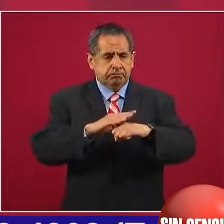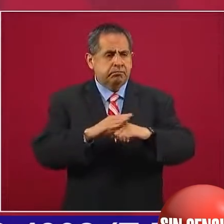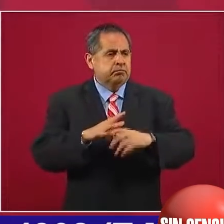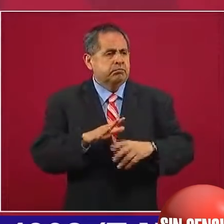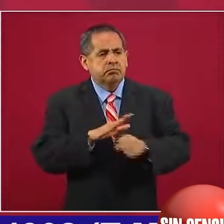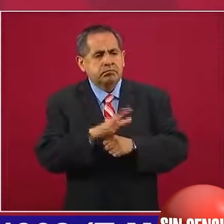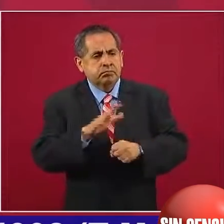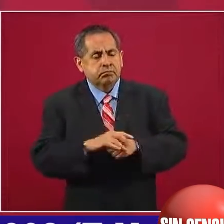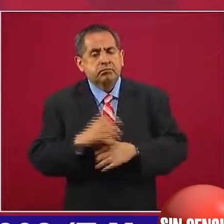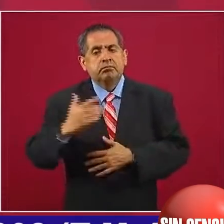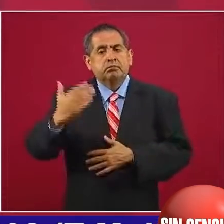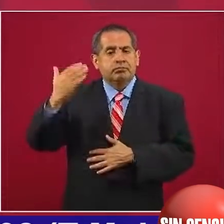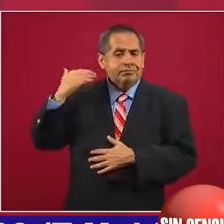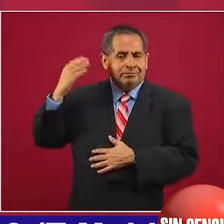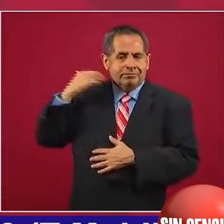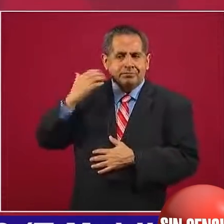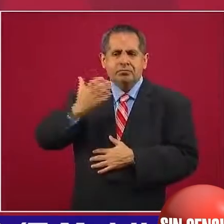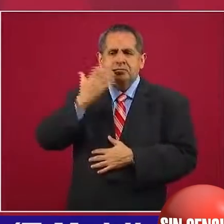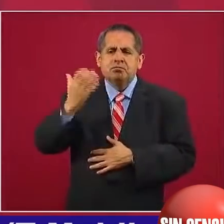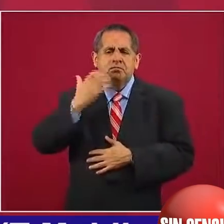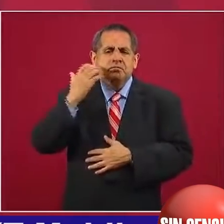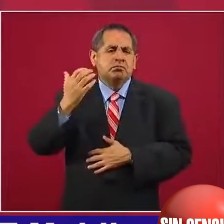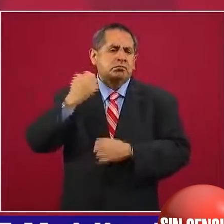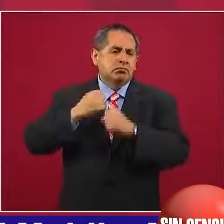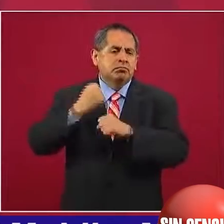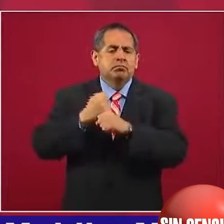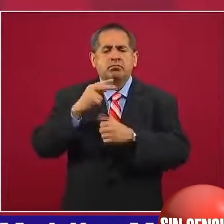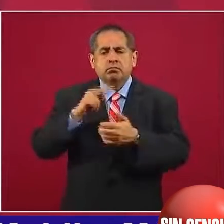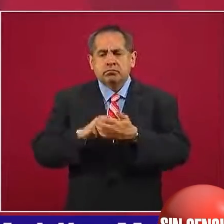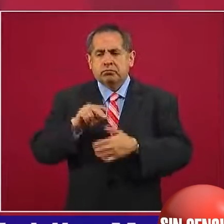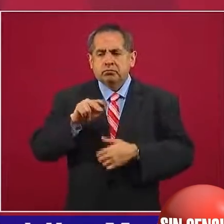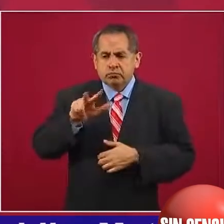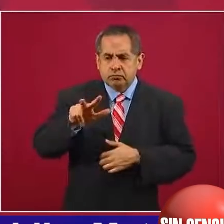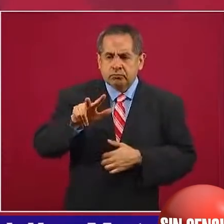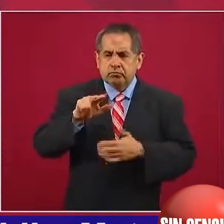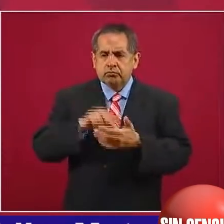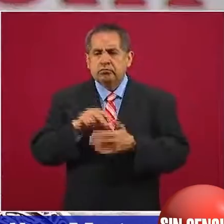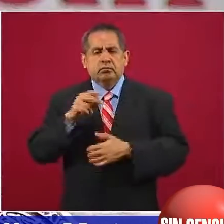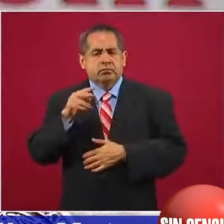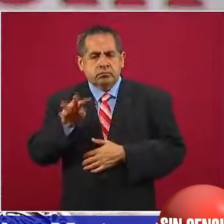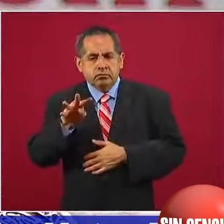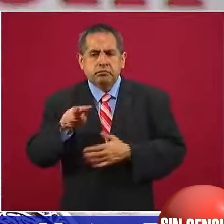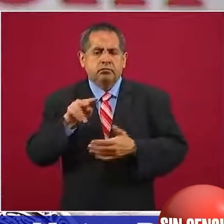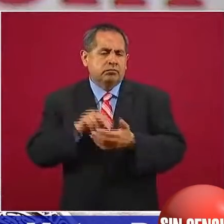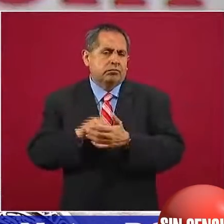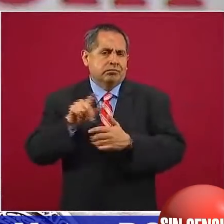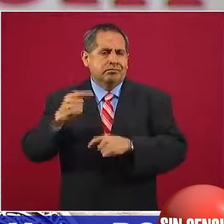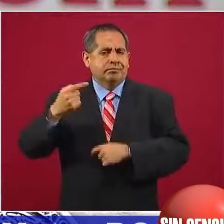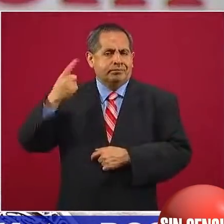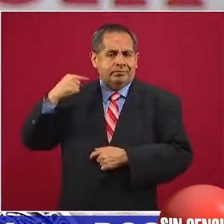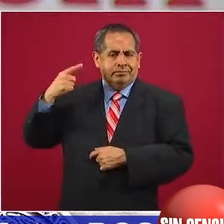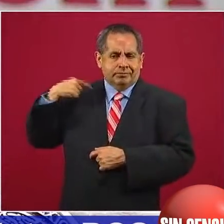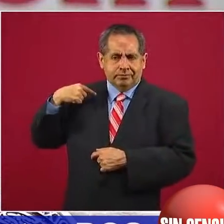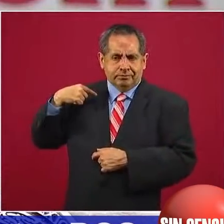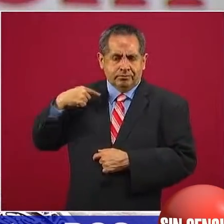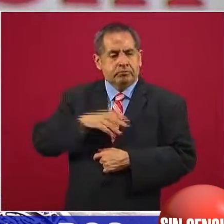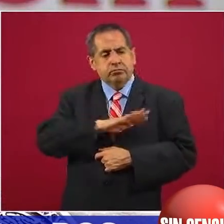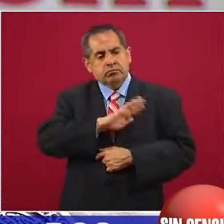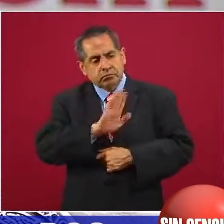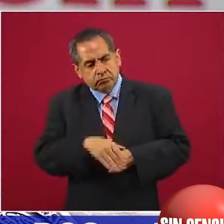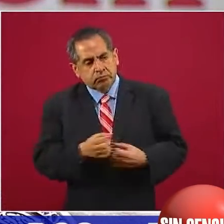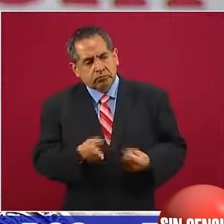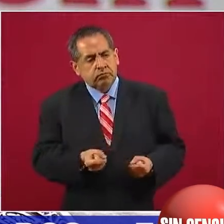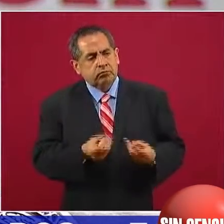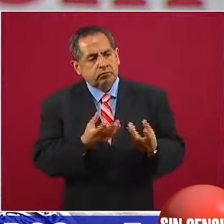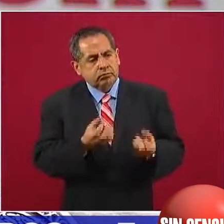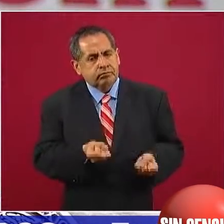lo que tradicionalmente en 2019, 18, 17, 16, varios años atrás, ocurría de